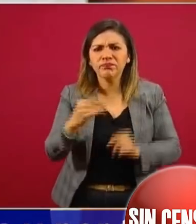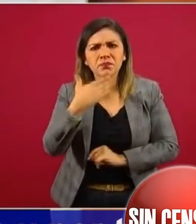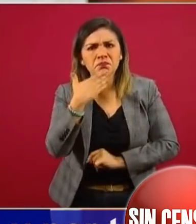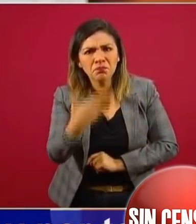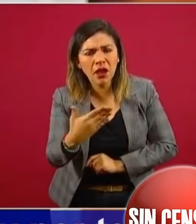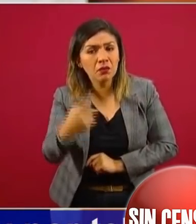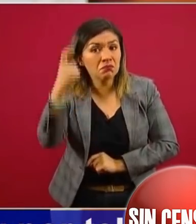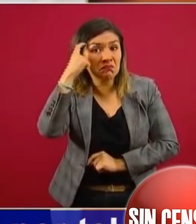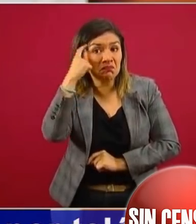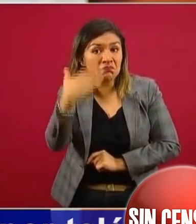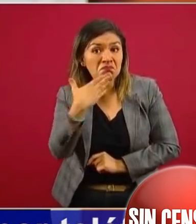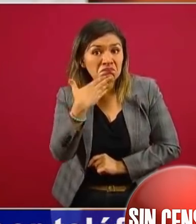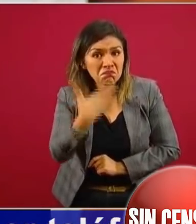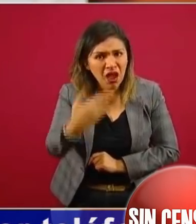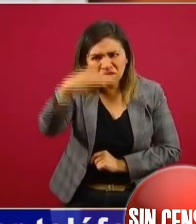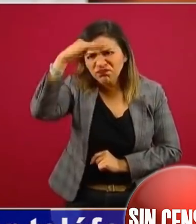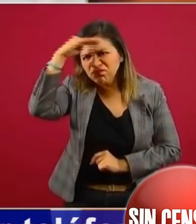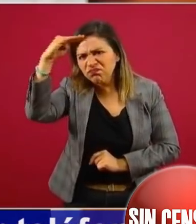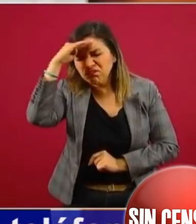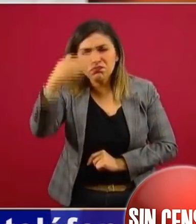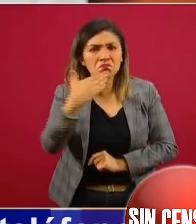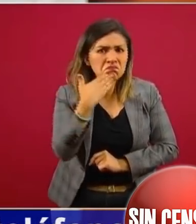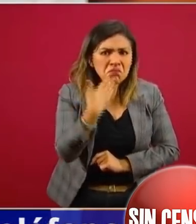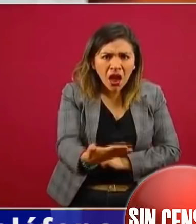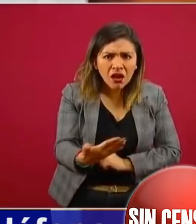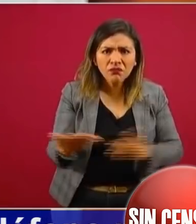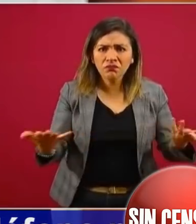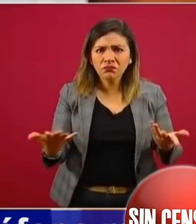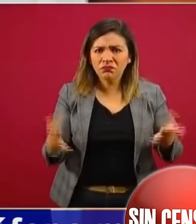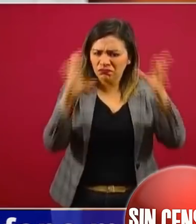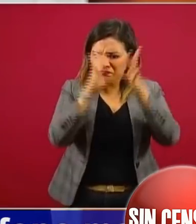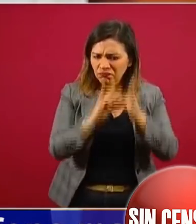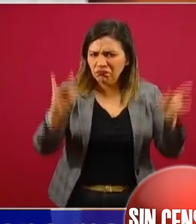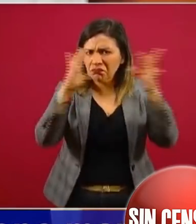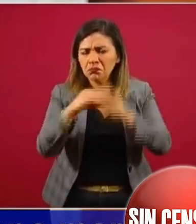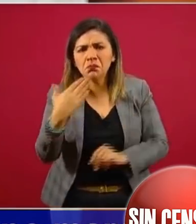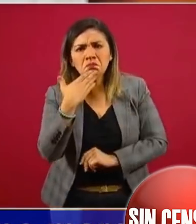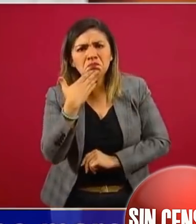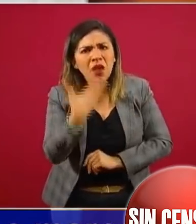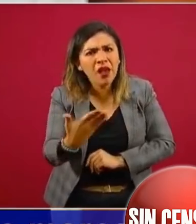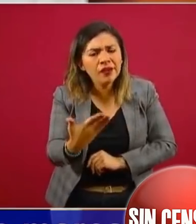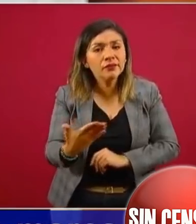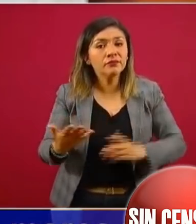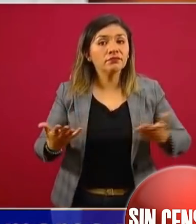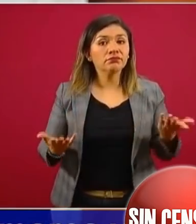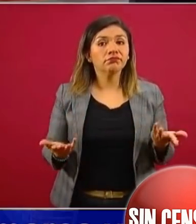piensa bien y expone bien.